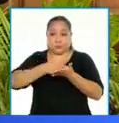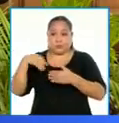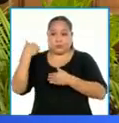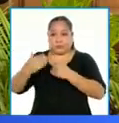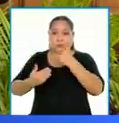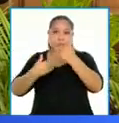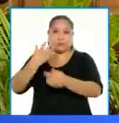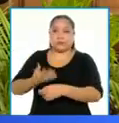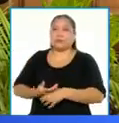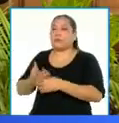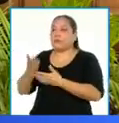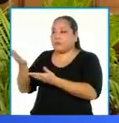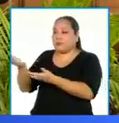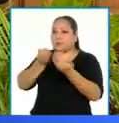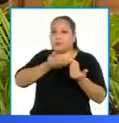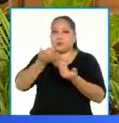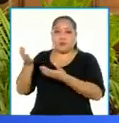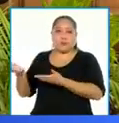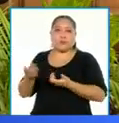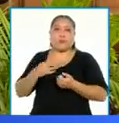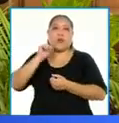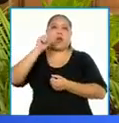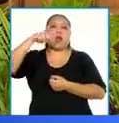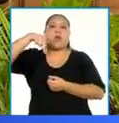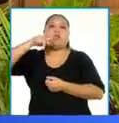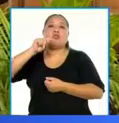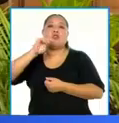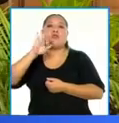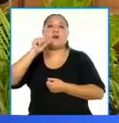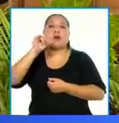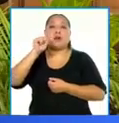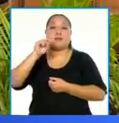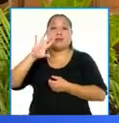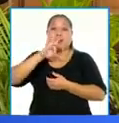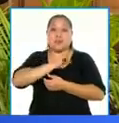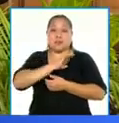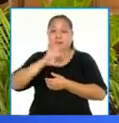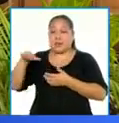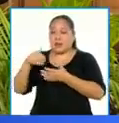Perú desde Antofagasta y que van a continuar hasta completar